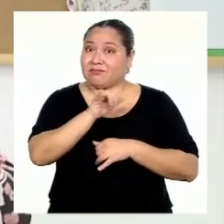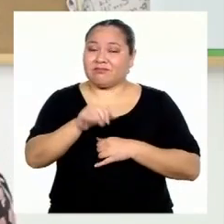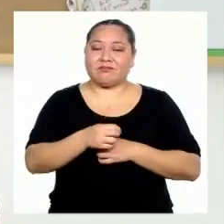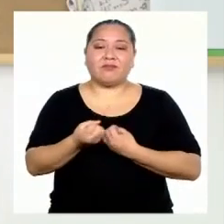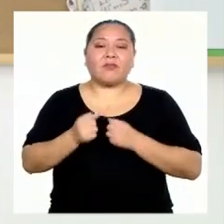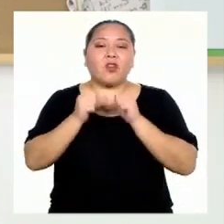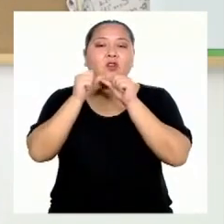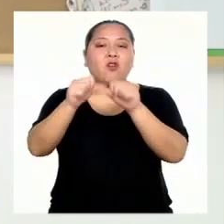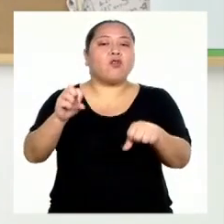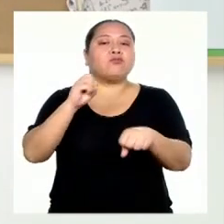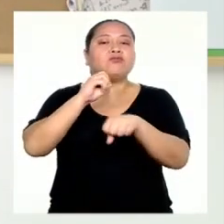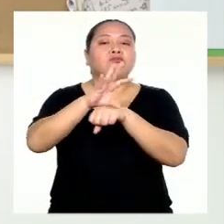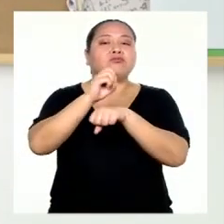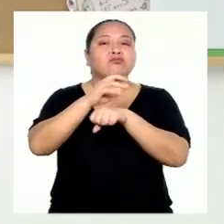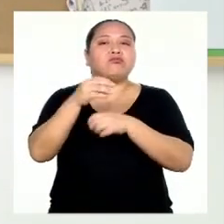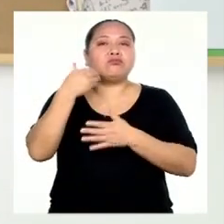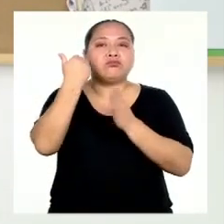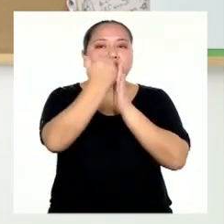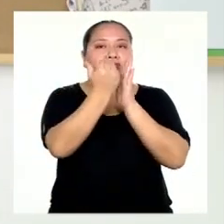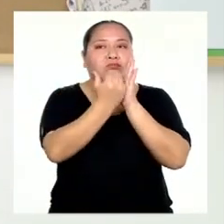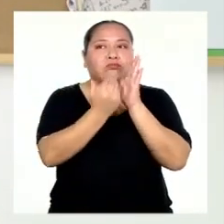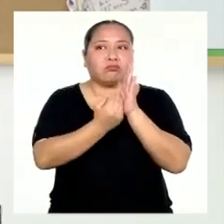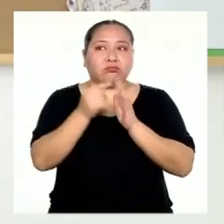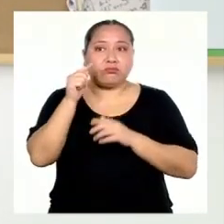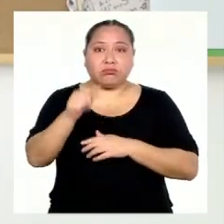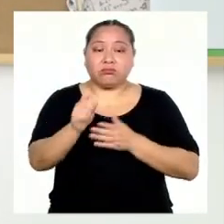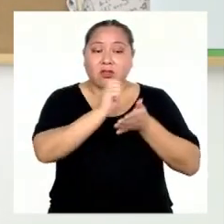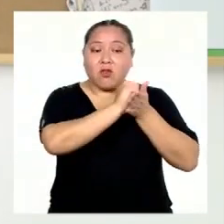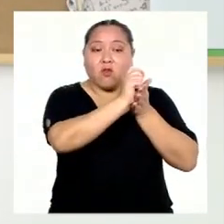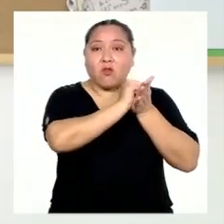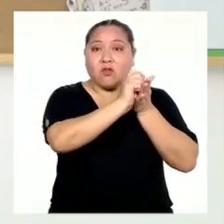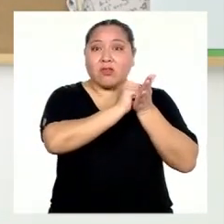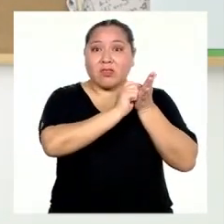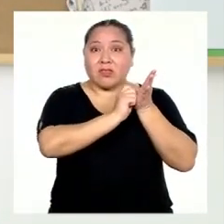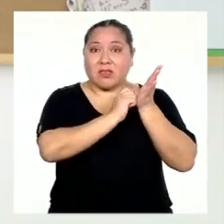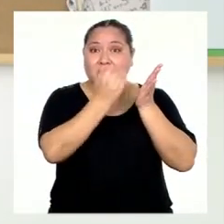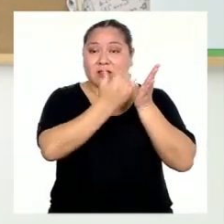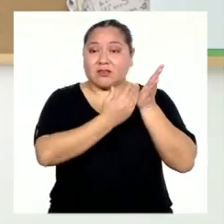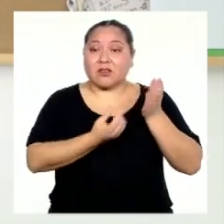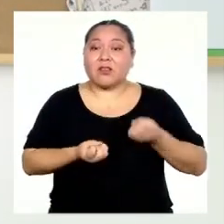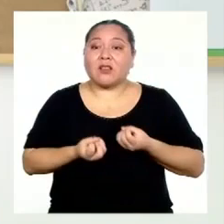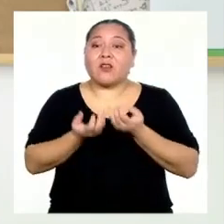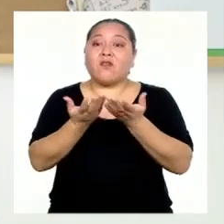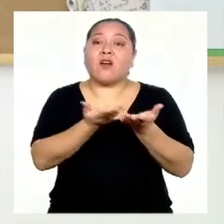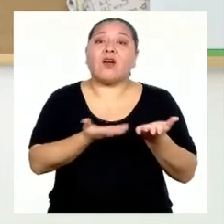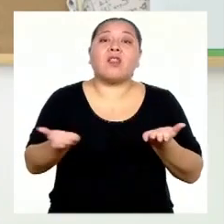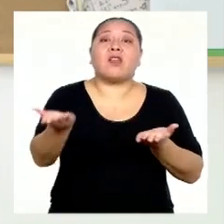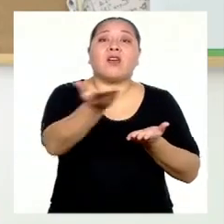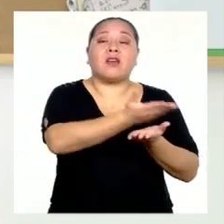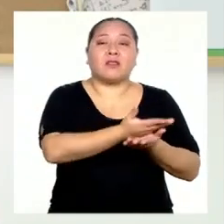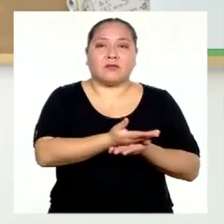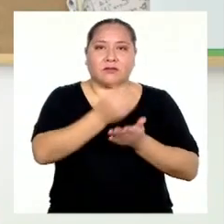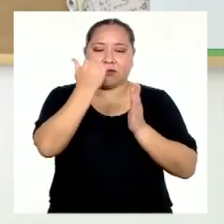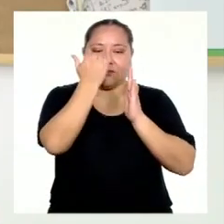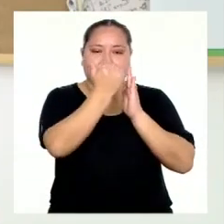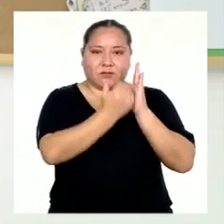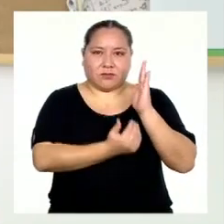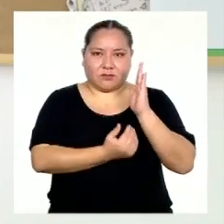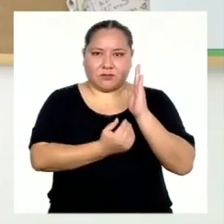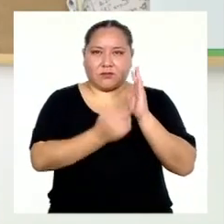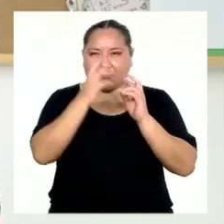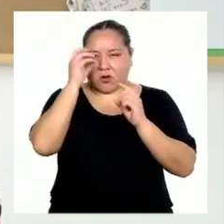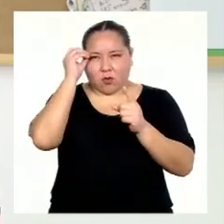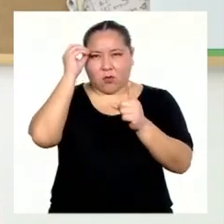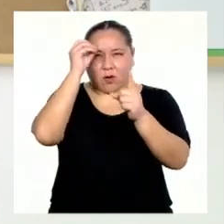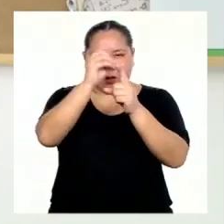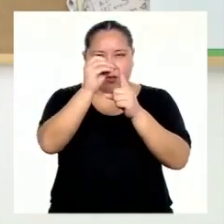proponiendo nuestras recomendaciones, y como se trata de un texto que va a llegar a una audiencia y debe cumplir una función